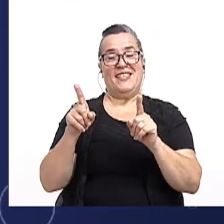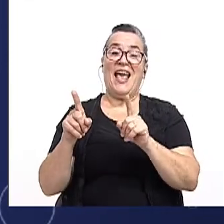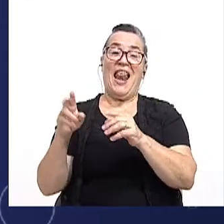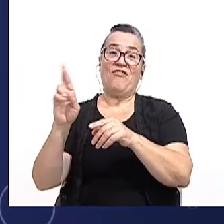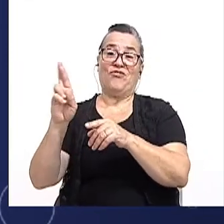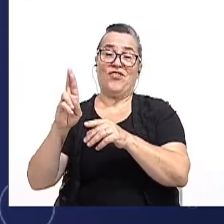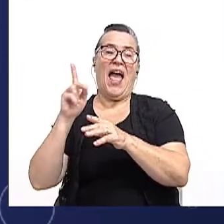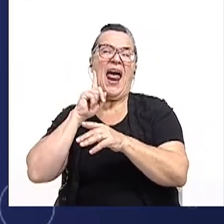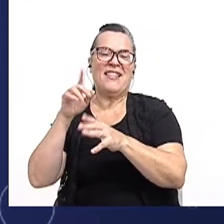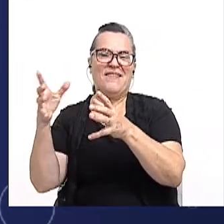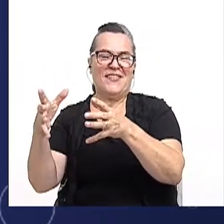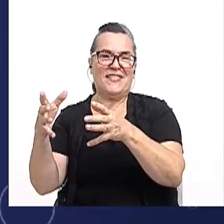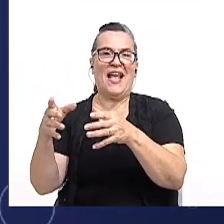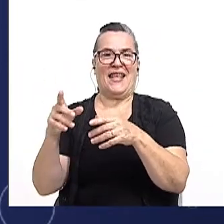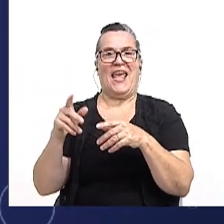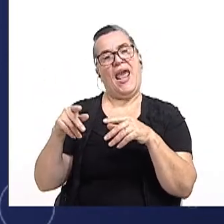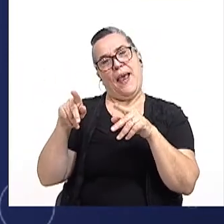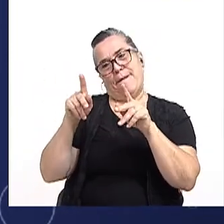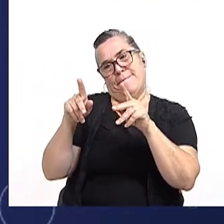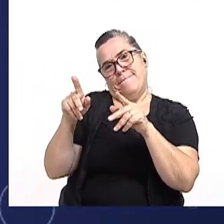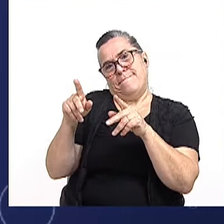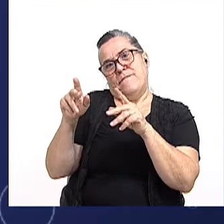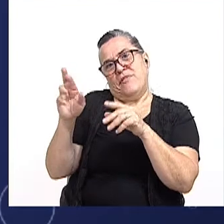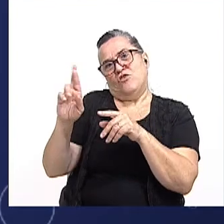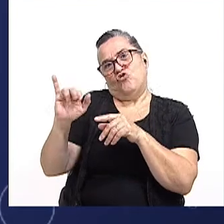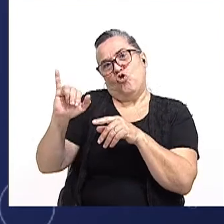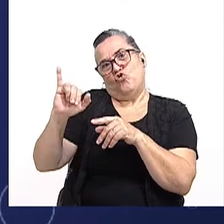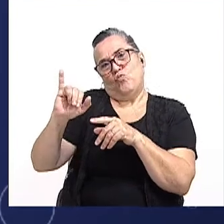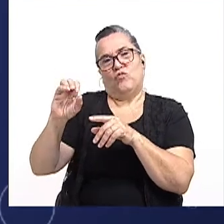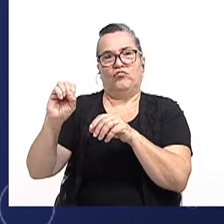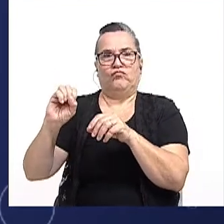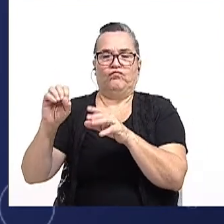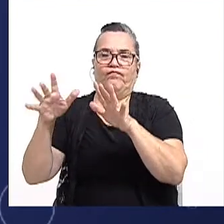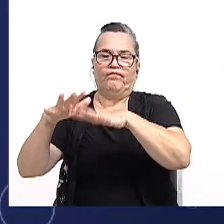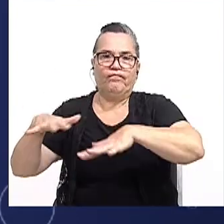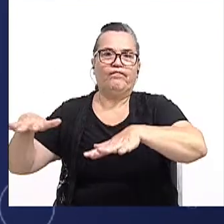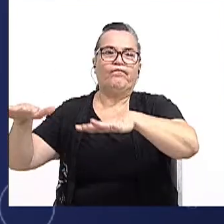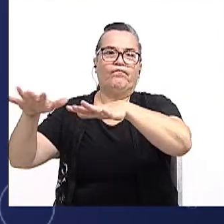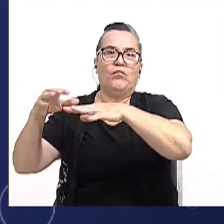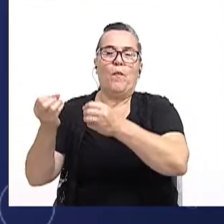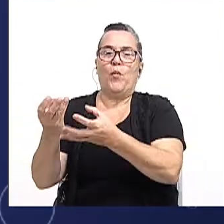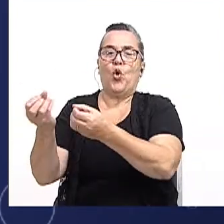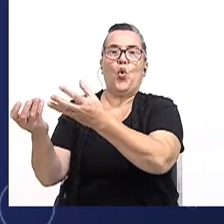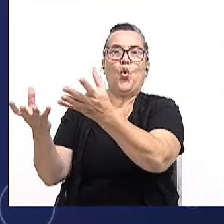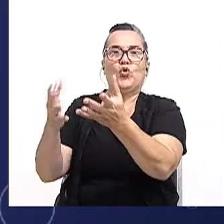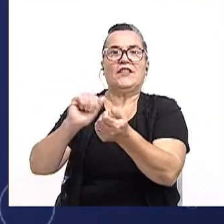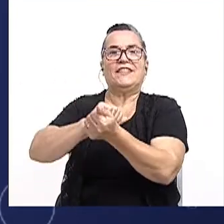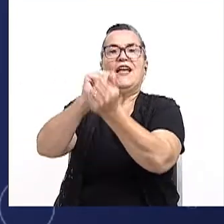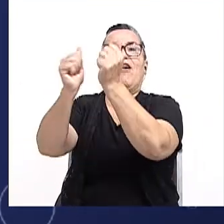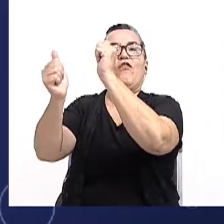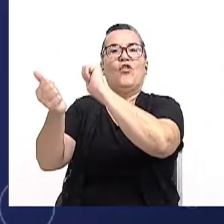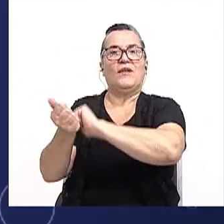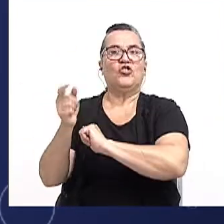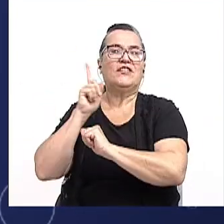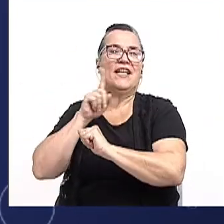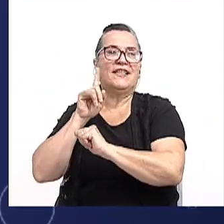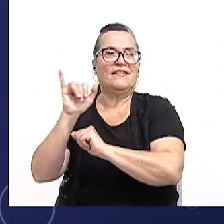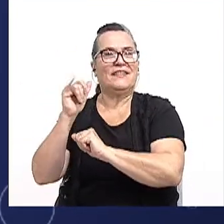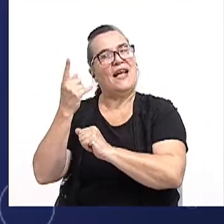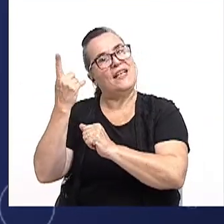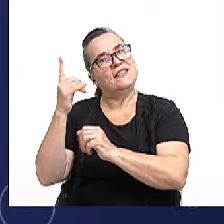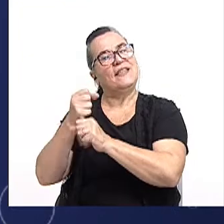radiactividad artificial, que son isótopos radiactivos que se hayan producido en transformaciones artificiales.